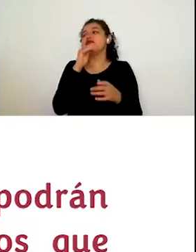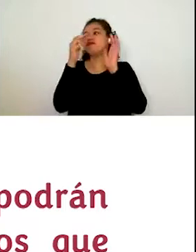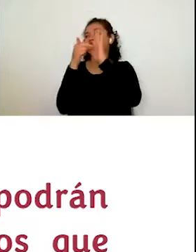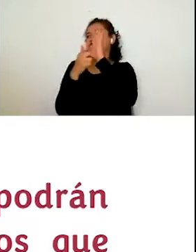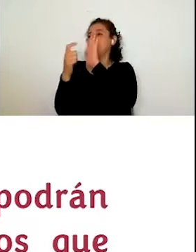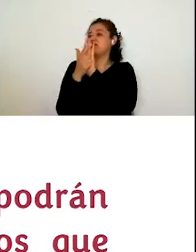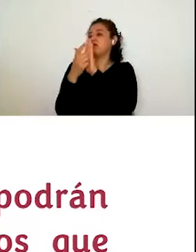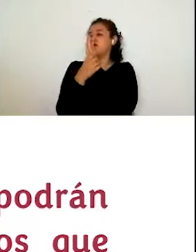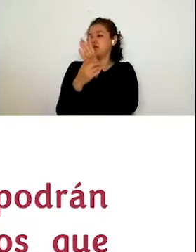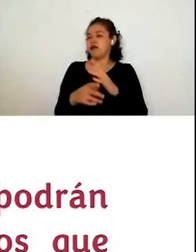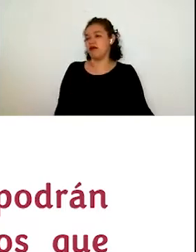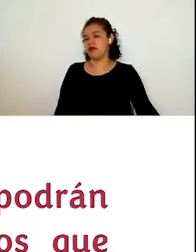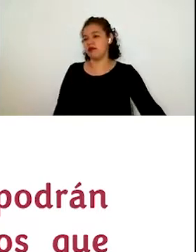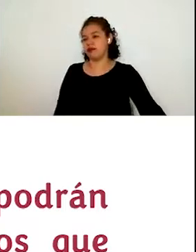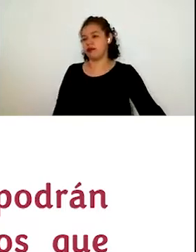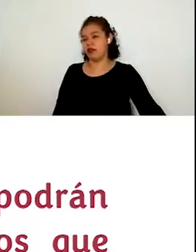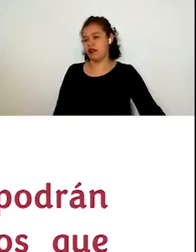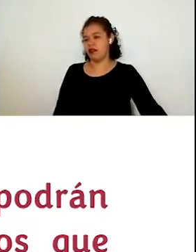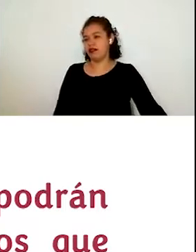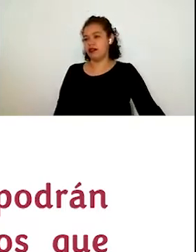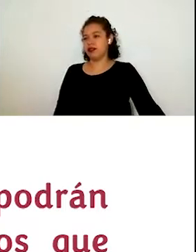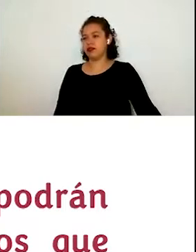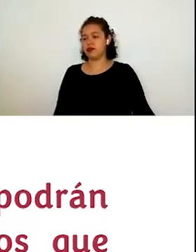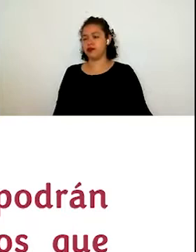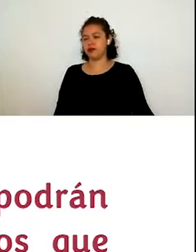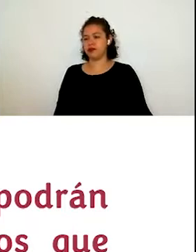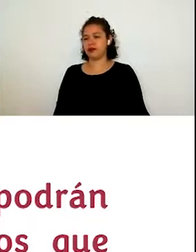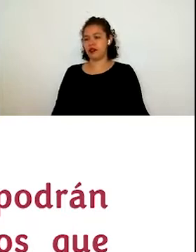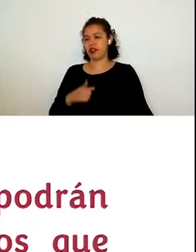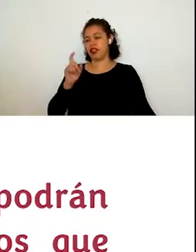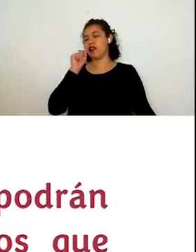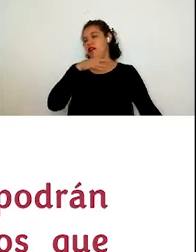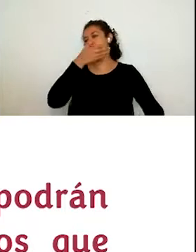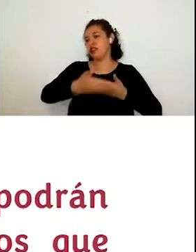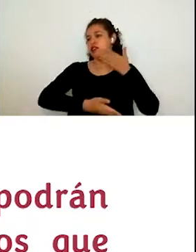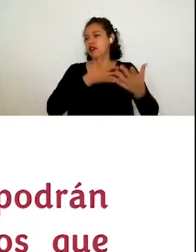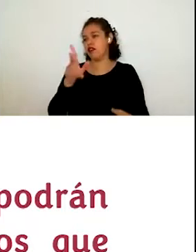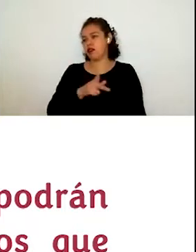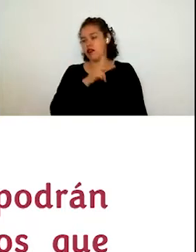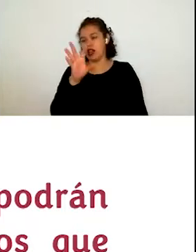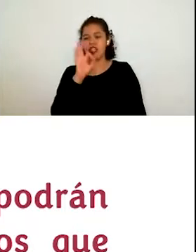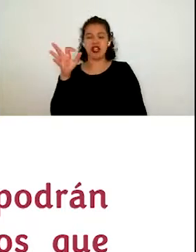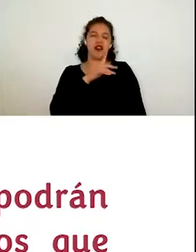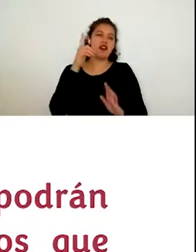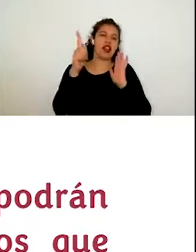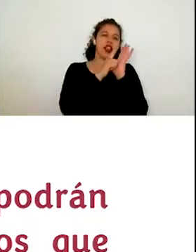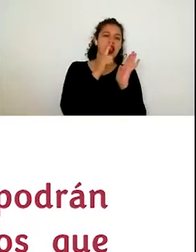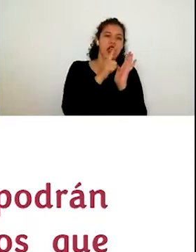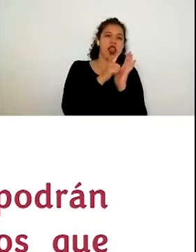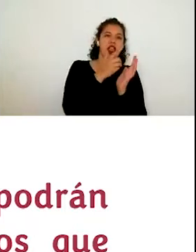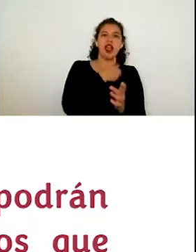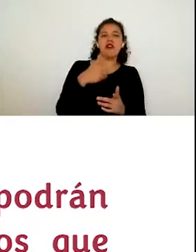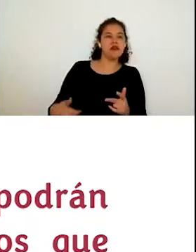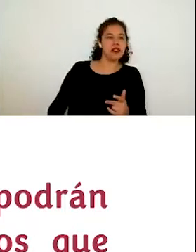las causales de impedimento es que sean servidores públicos, ya sea del Poder Ejecutivo, Legislativo,